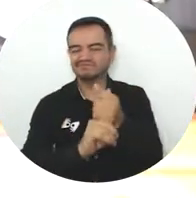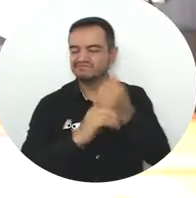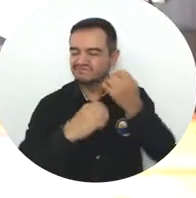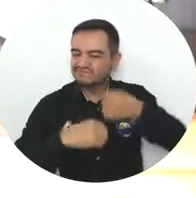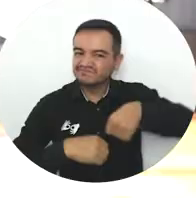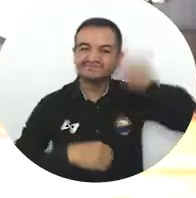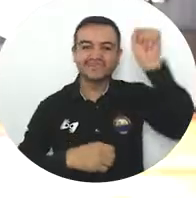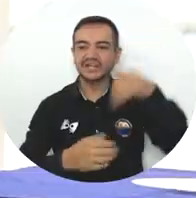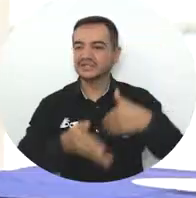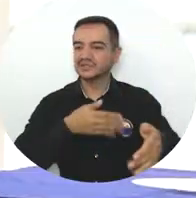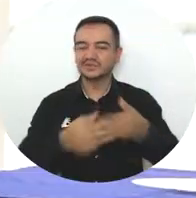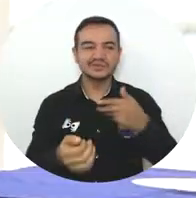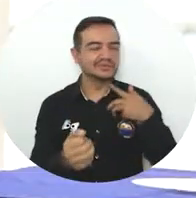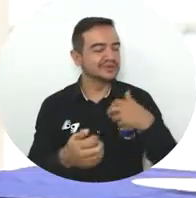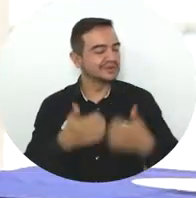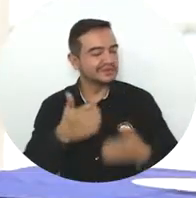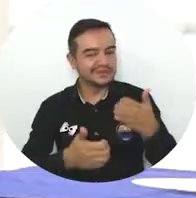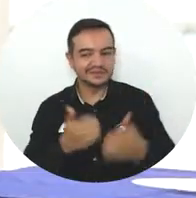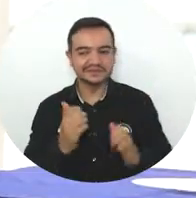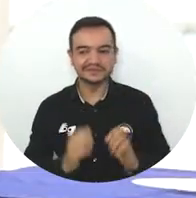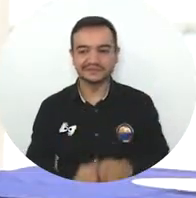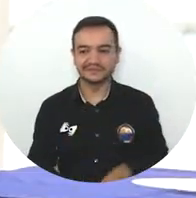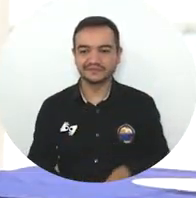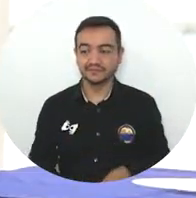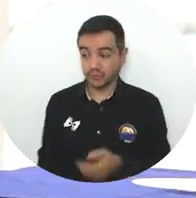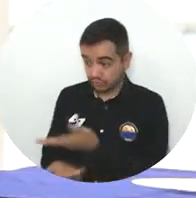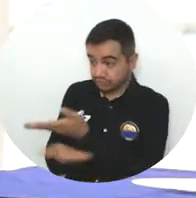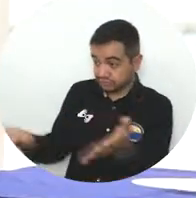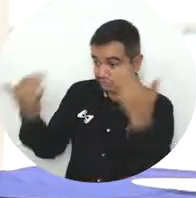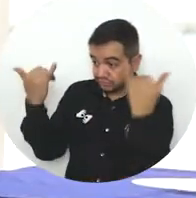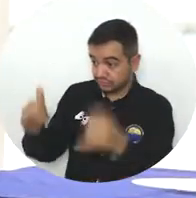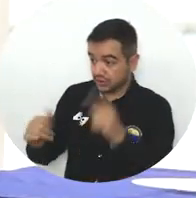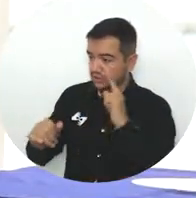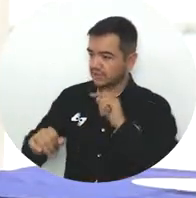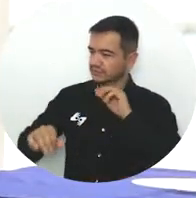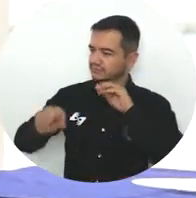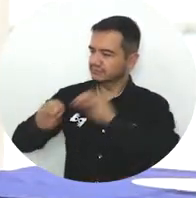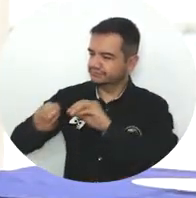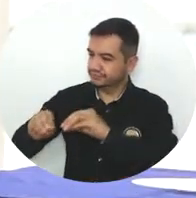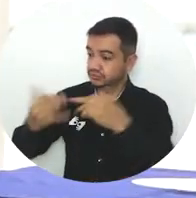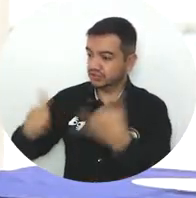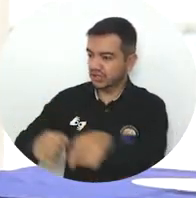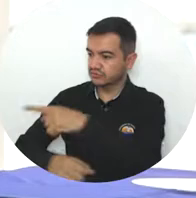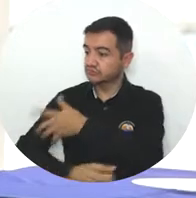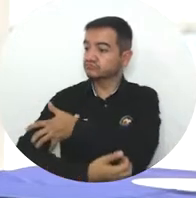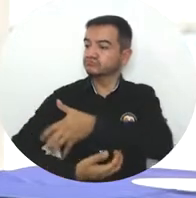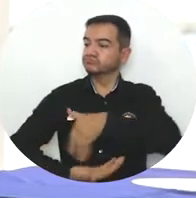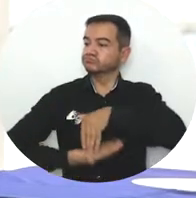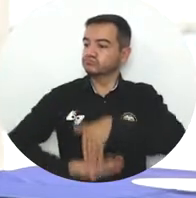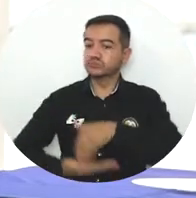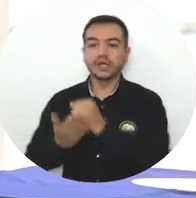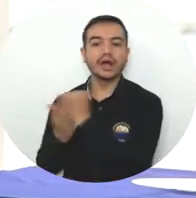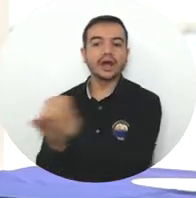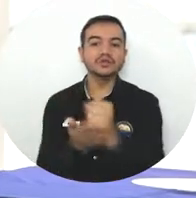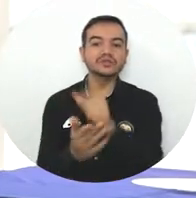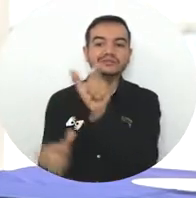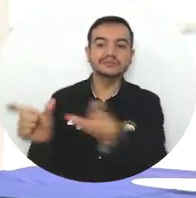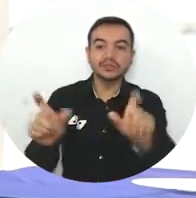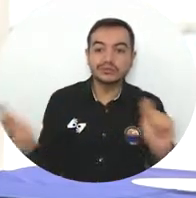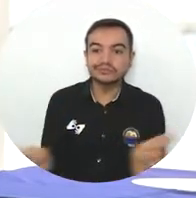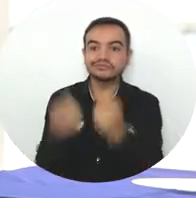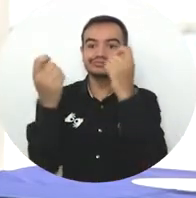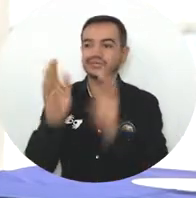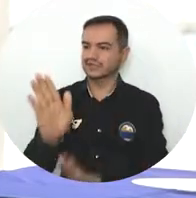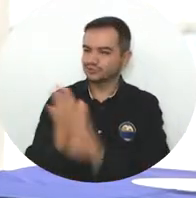de las dificultades. Con lo que aprendieron, son capaces de mejorar la vida a otros. Son capaces de transformarle positivamente la vida a